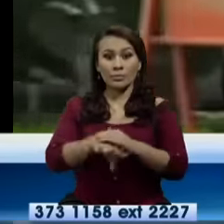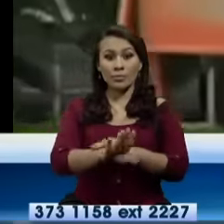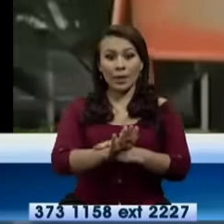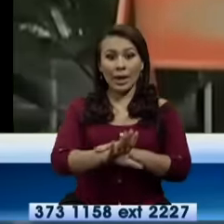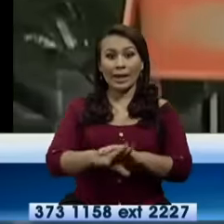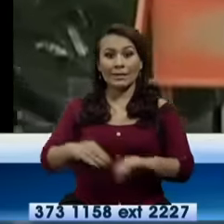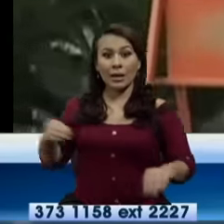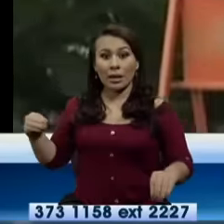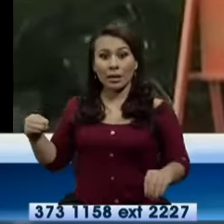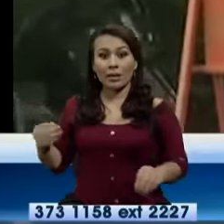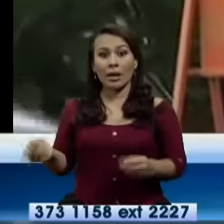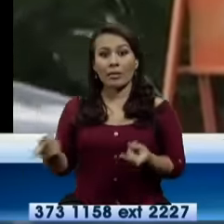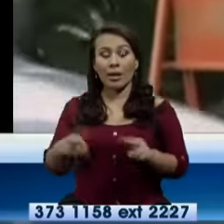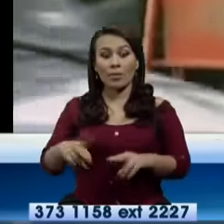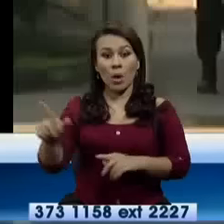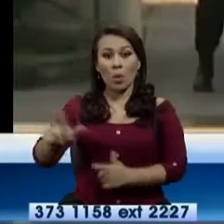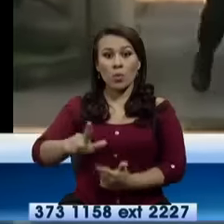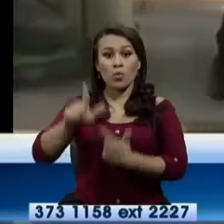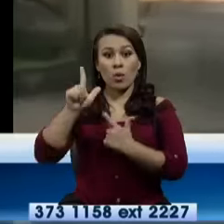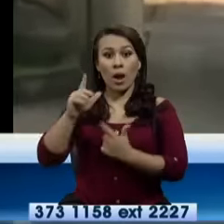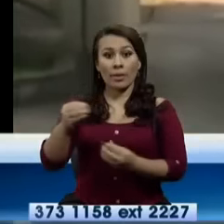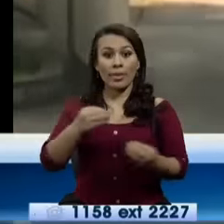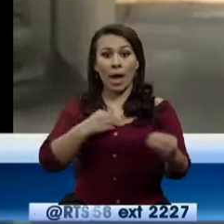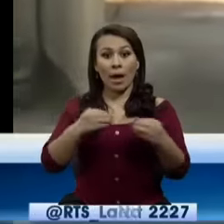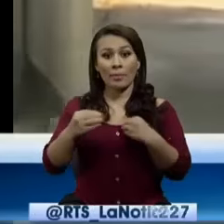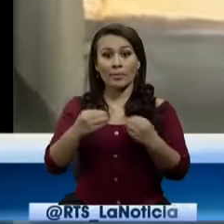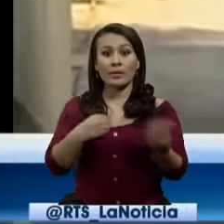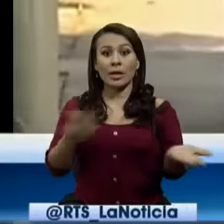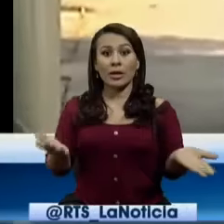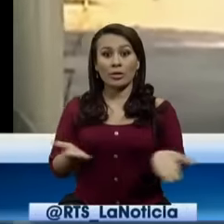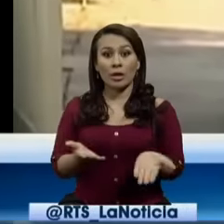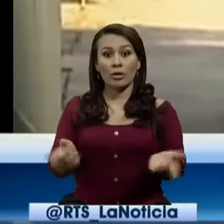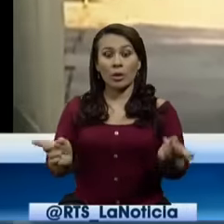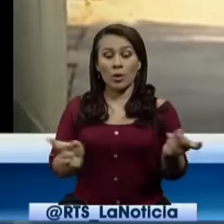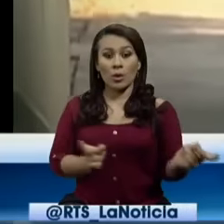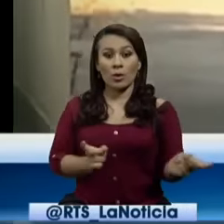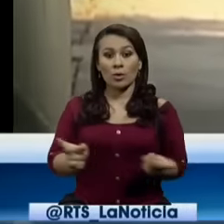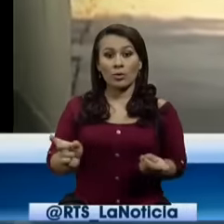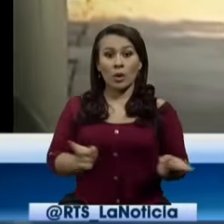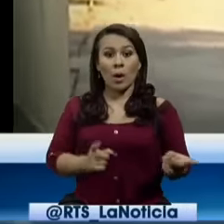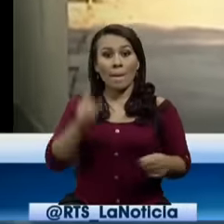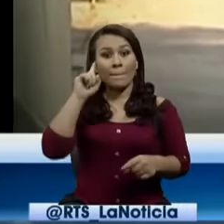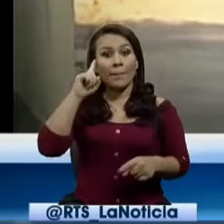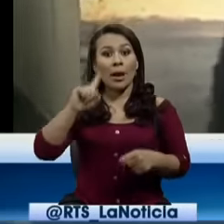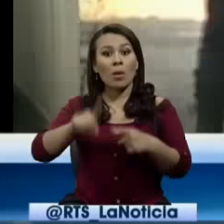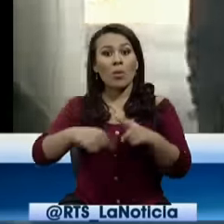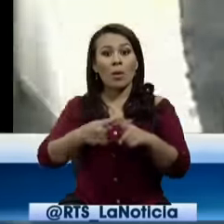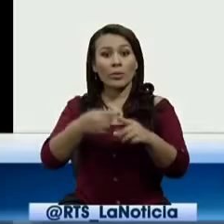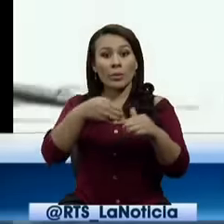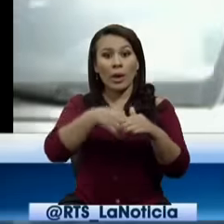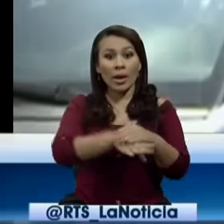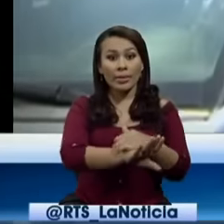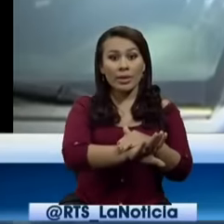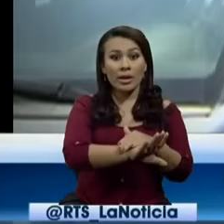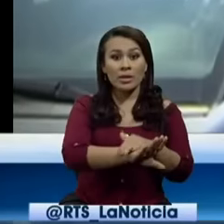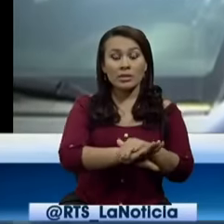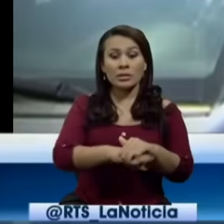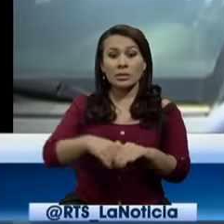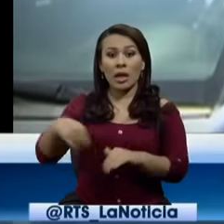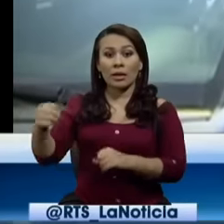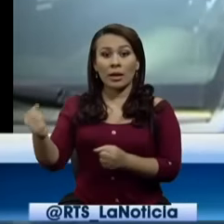salida los guardias indican que están tomando todas las medidas de precaución para el ingreso y salida de vehículos se le